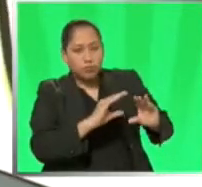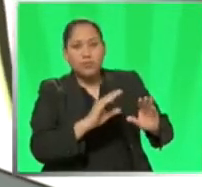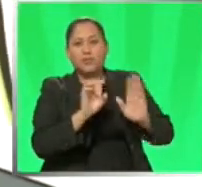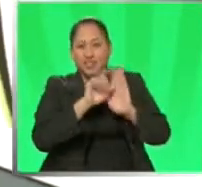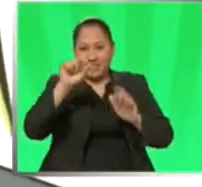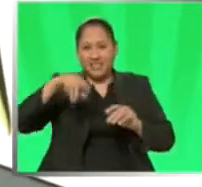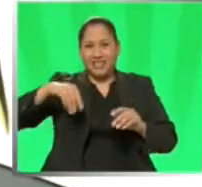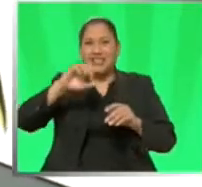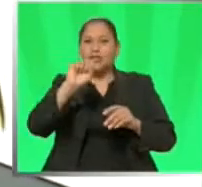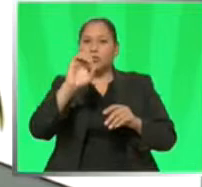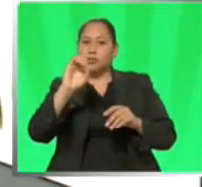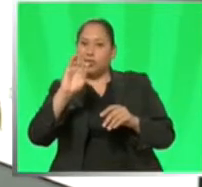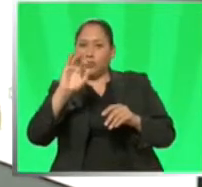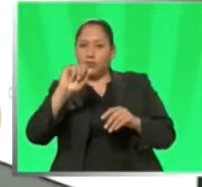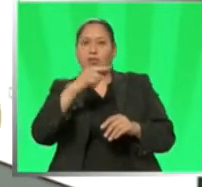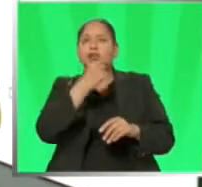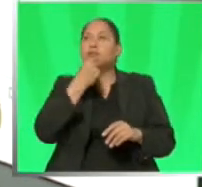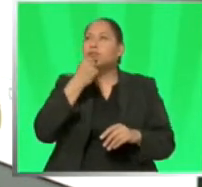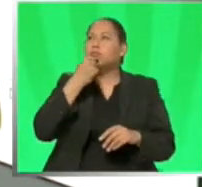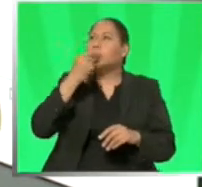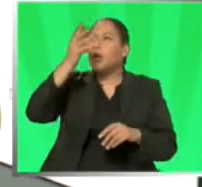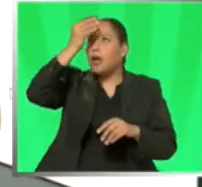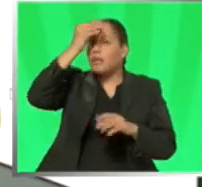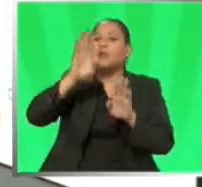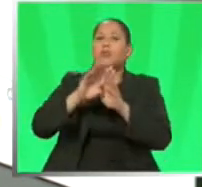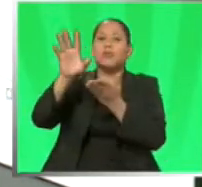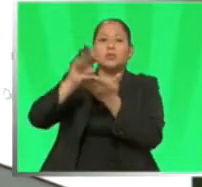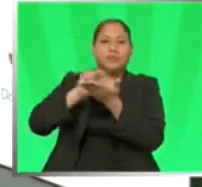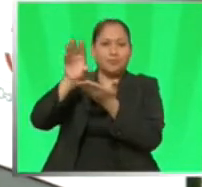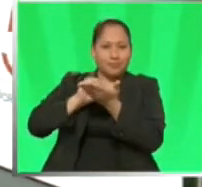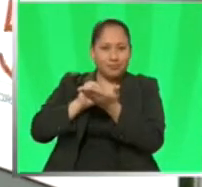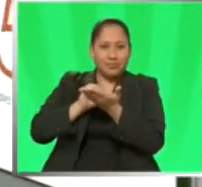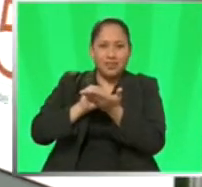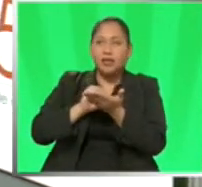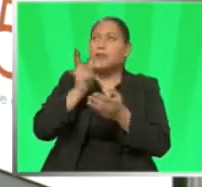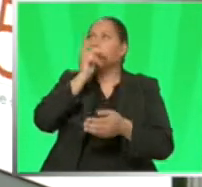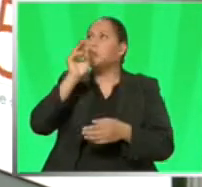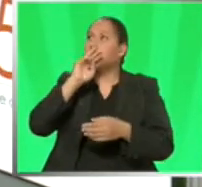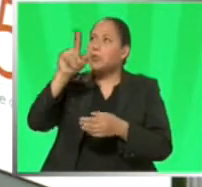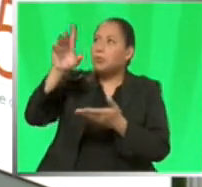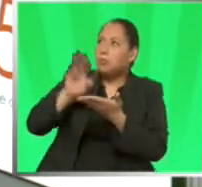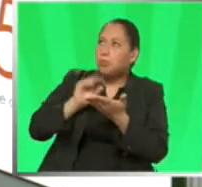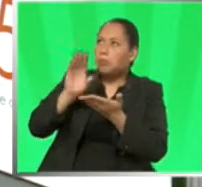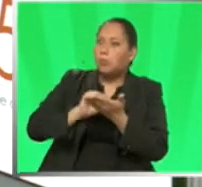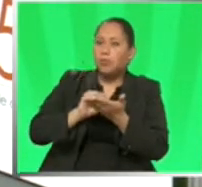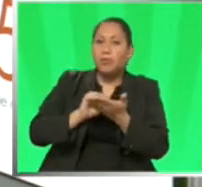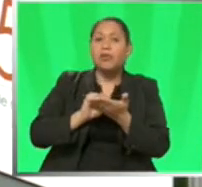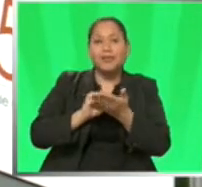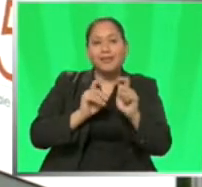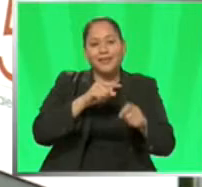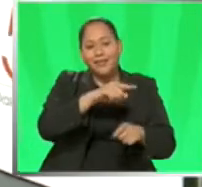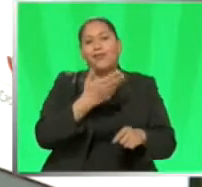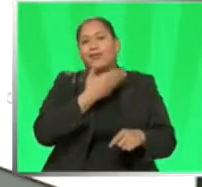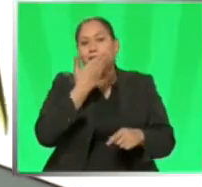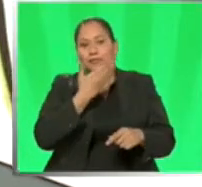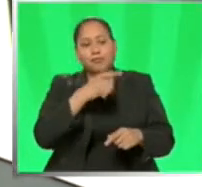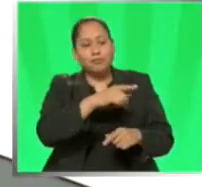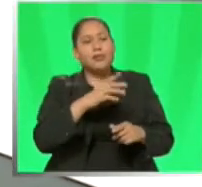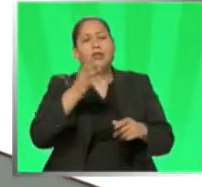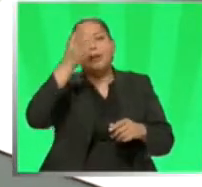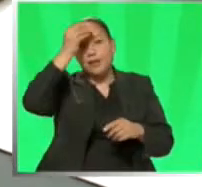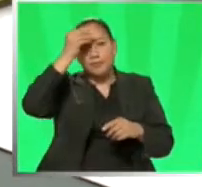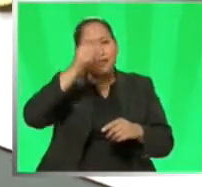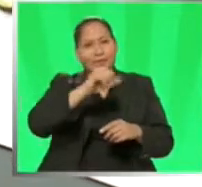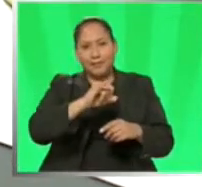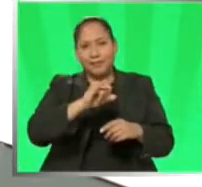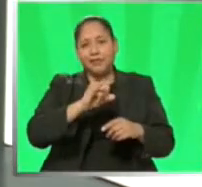decía Sofía, los niños aprenden por imitación y aprenden de las personas que más cerca están de ellos,